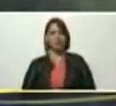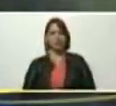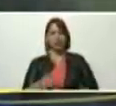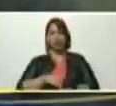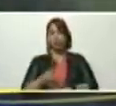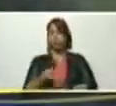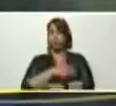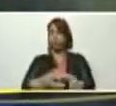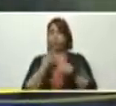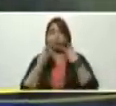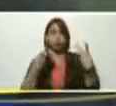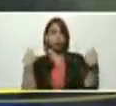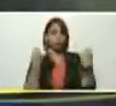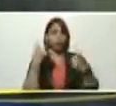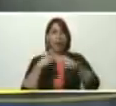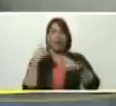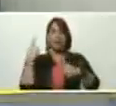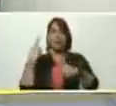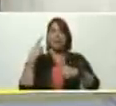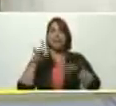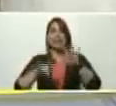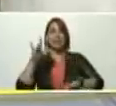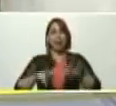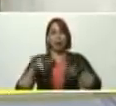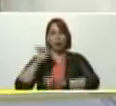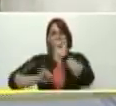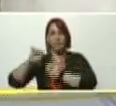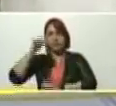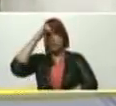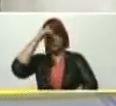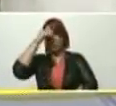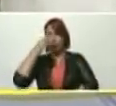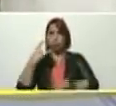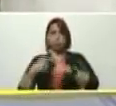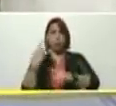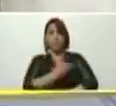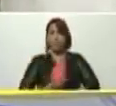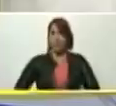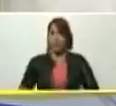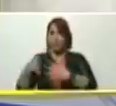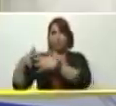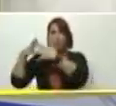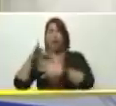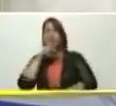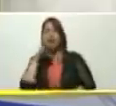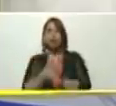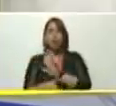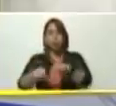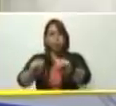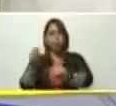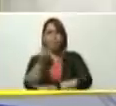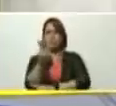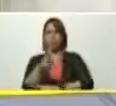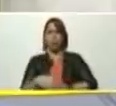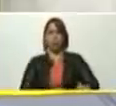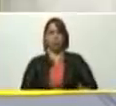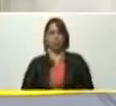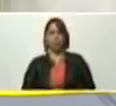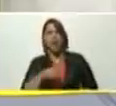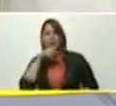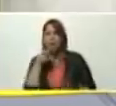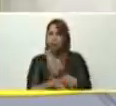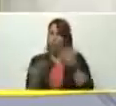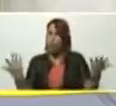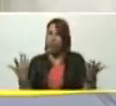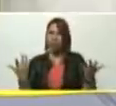revelaciones del exsecretario de Defensa de Donald Trump. Hablaron de una invasión a Venezuela. Hablaron